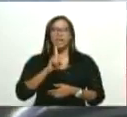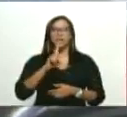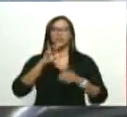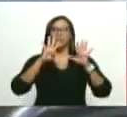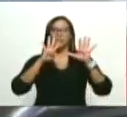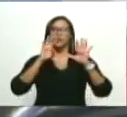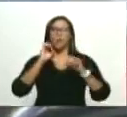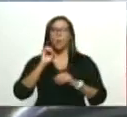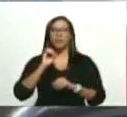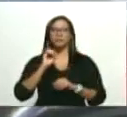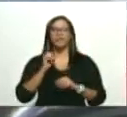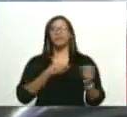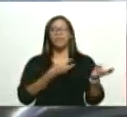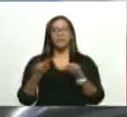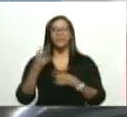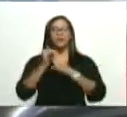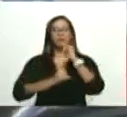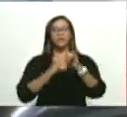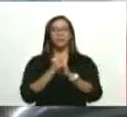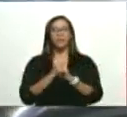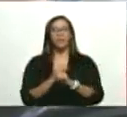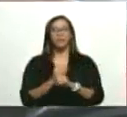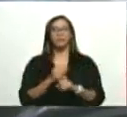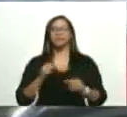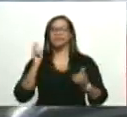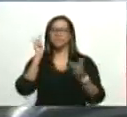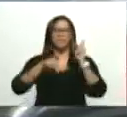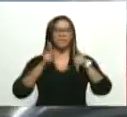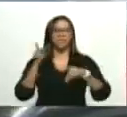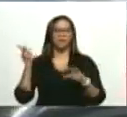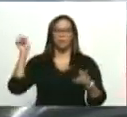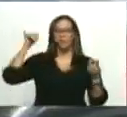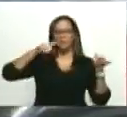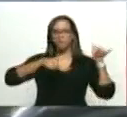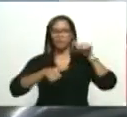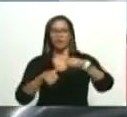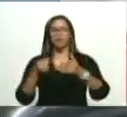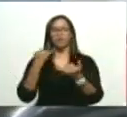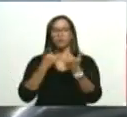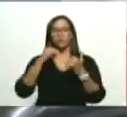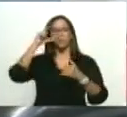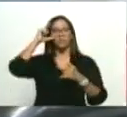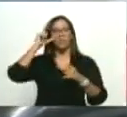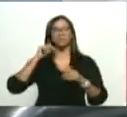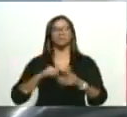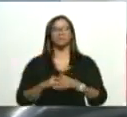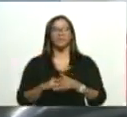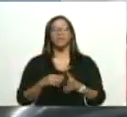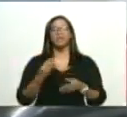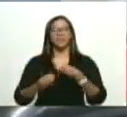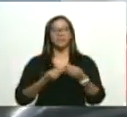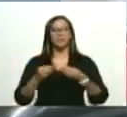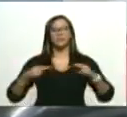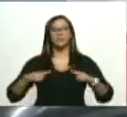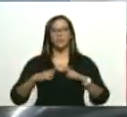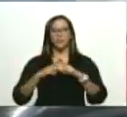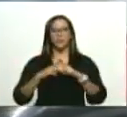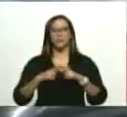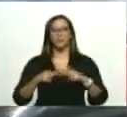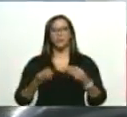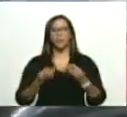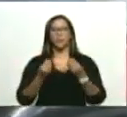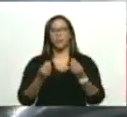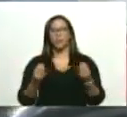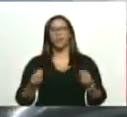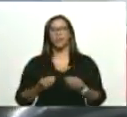190 invitados internacionales, todavía siguen llegando, han estado llegando en los últimos días, y va a ser un encuentro muy, muy bonito,